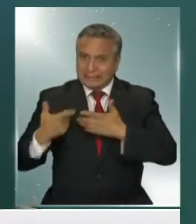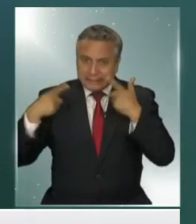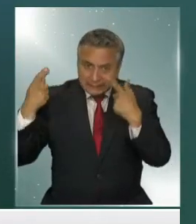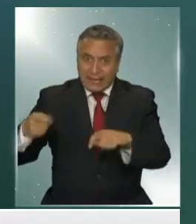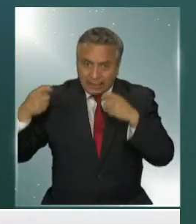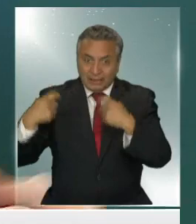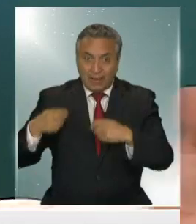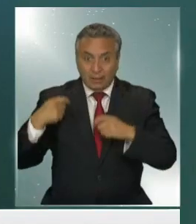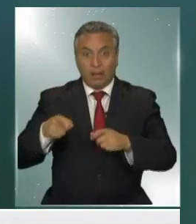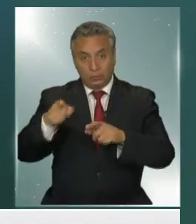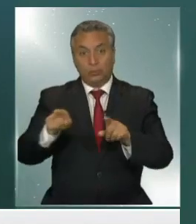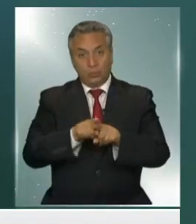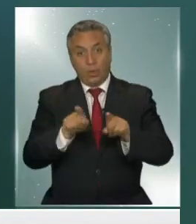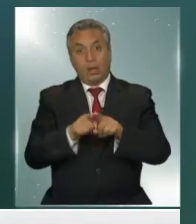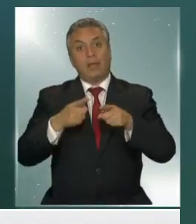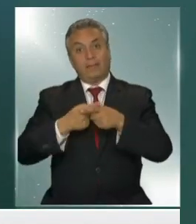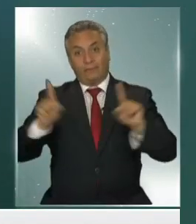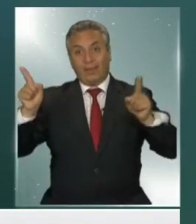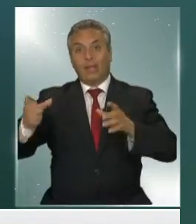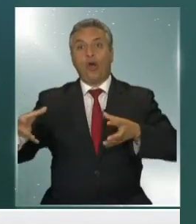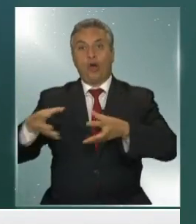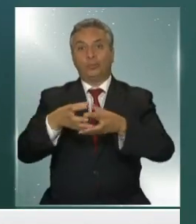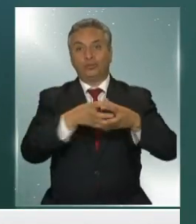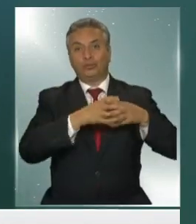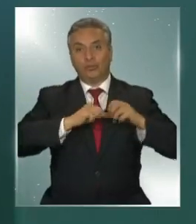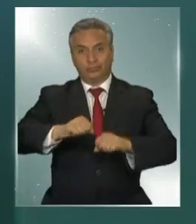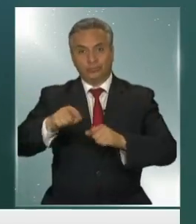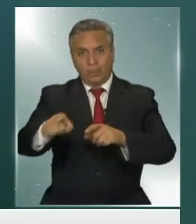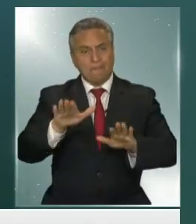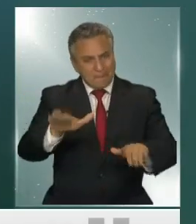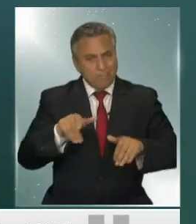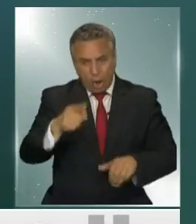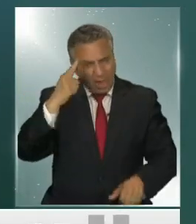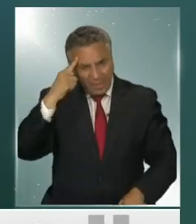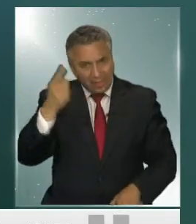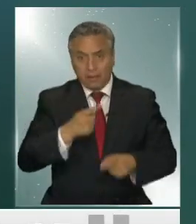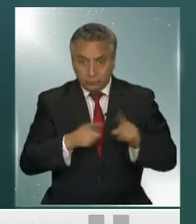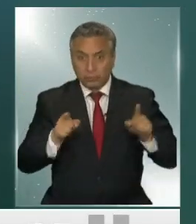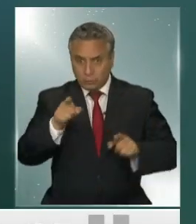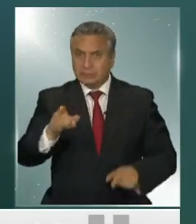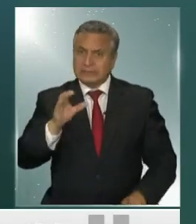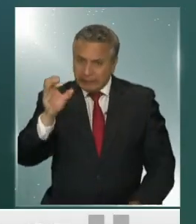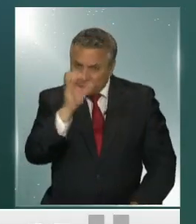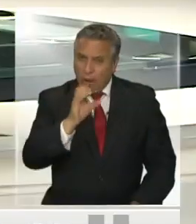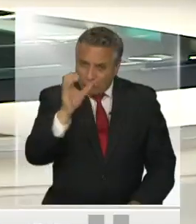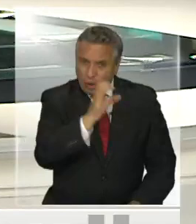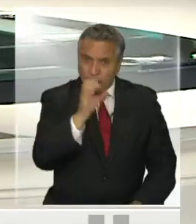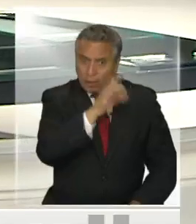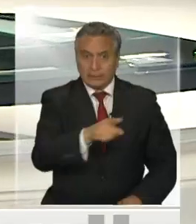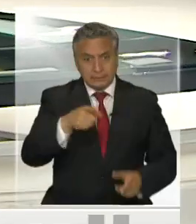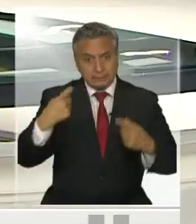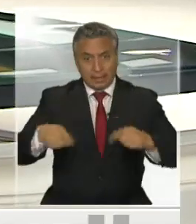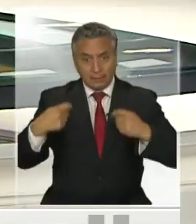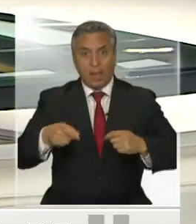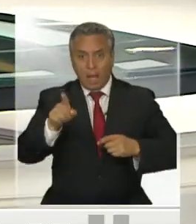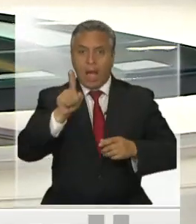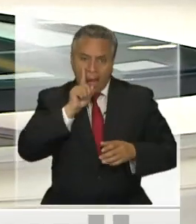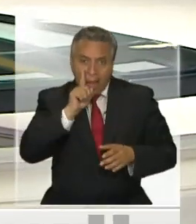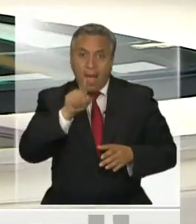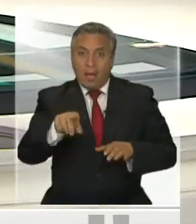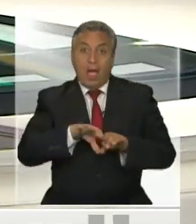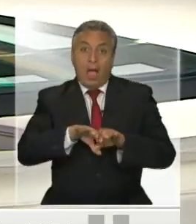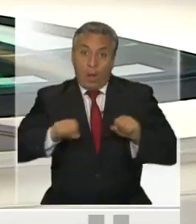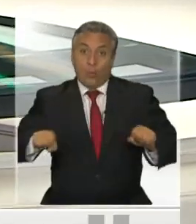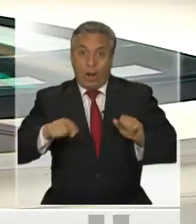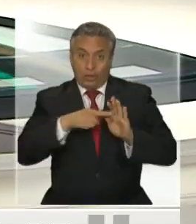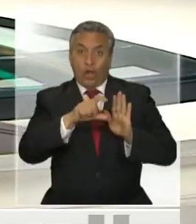posición distinta al resto de los partidos de oposición siguen ustedes tratando de buscar esos puentes porque sabemos también que hay varios nudos en este acuerdo